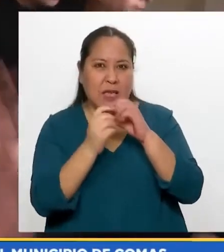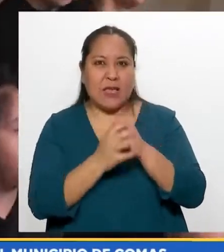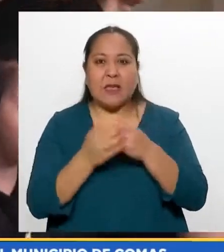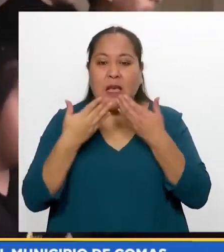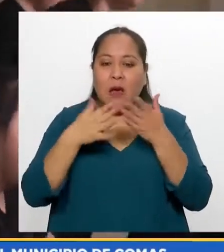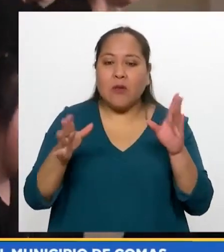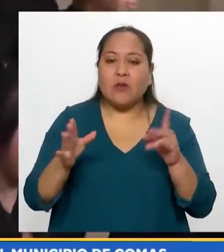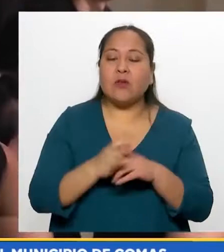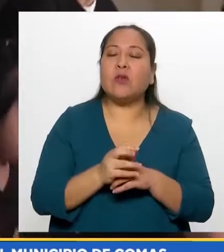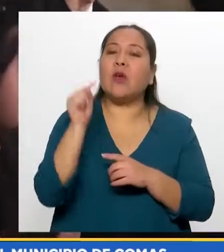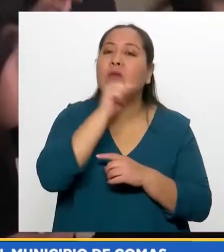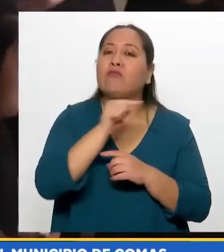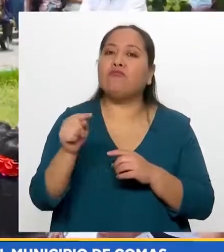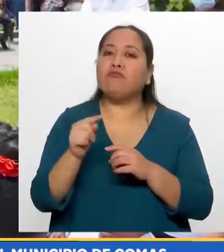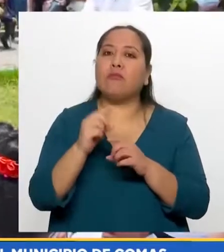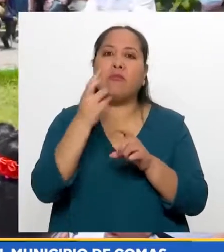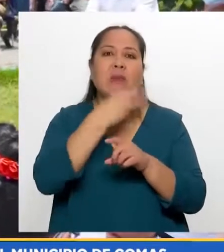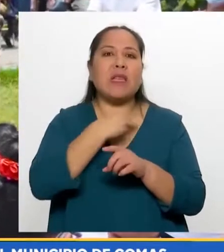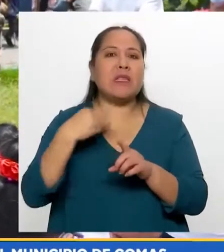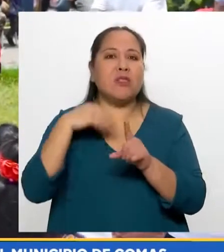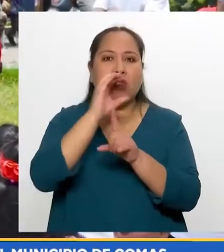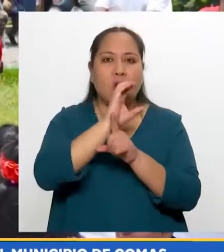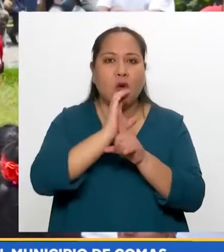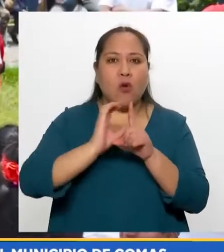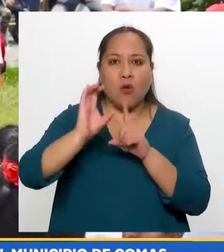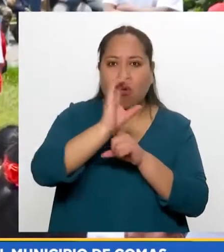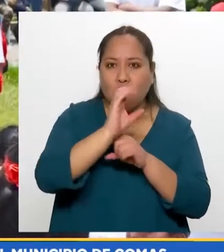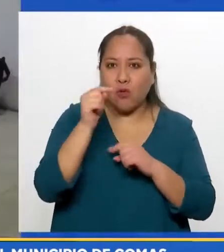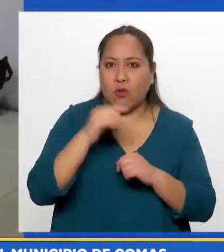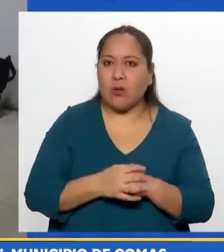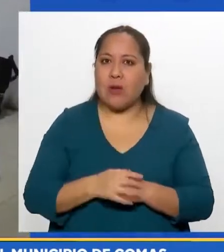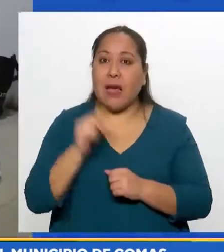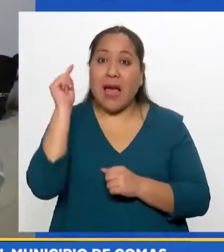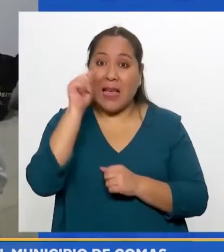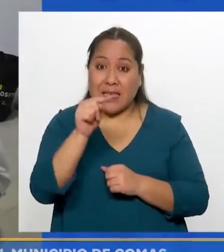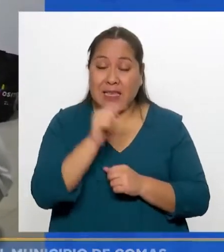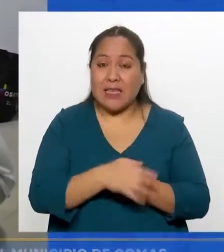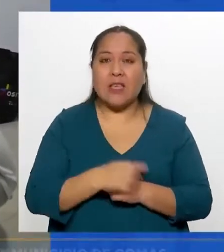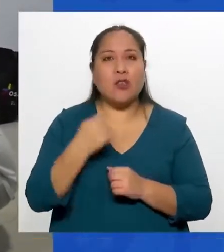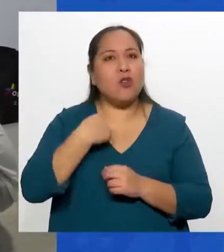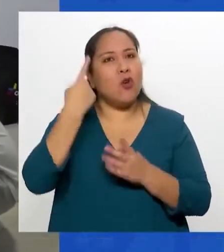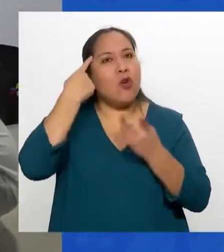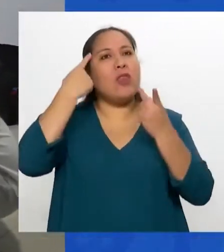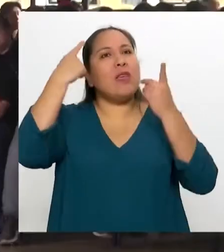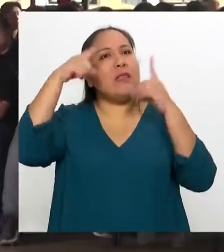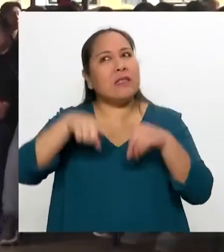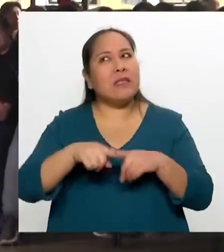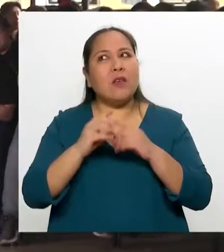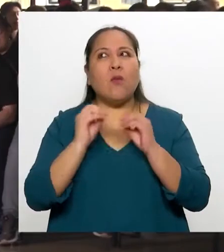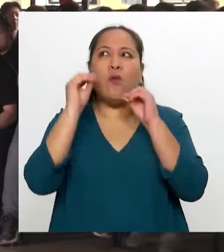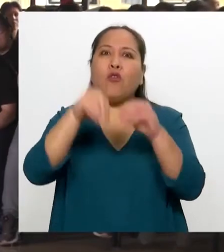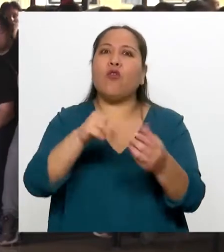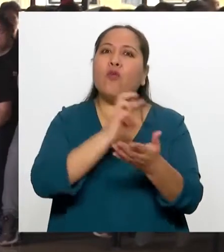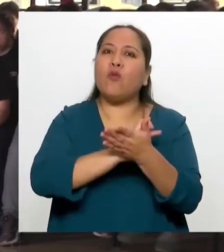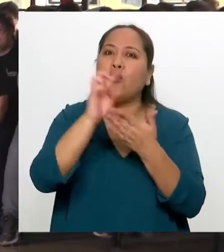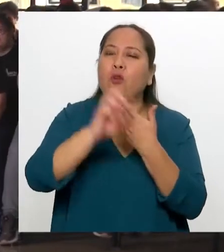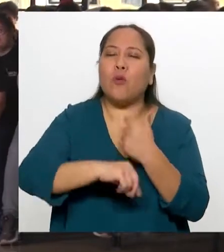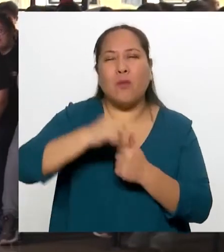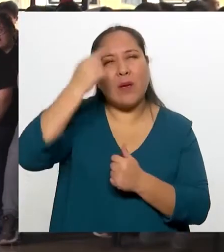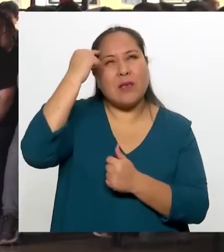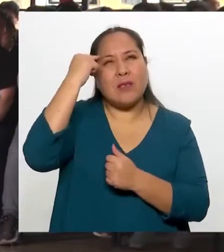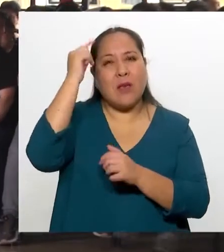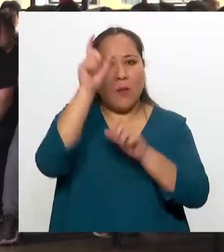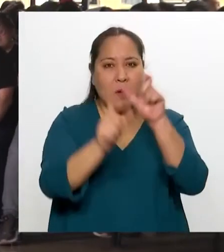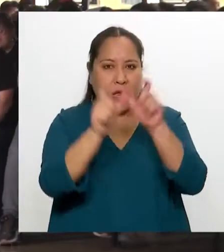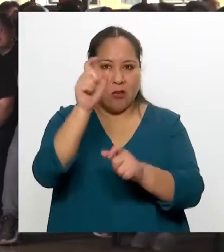oportunidad con el Ministerio de Cultura, de unas líneas de apoyo que brindaron para las industrias culturales. Es ahí donde decido plantear un